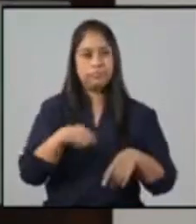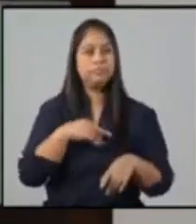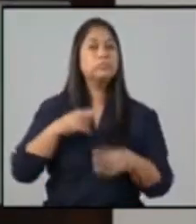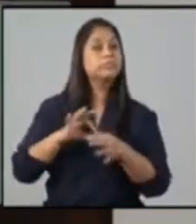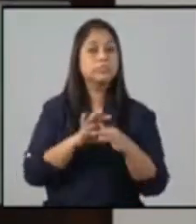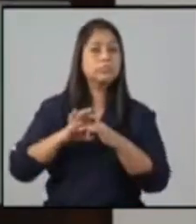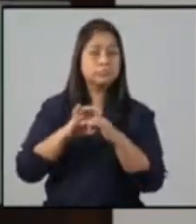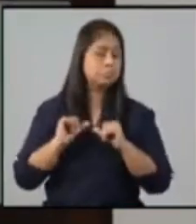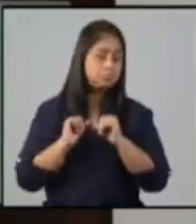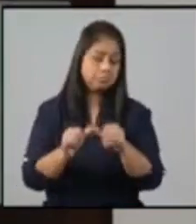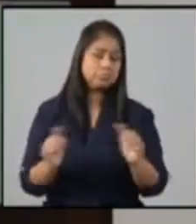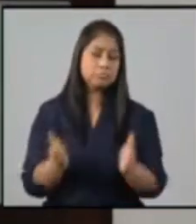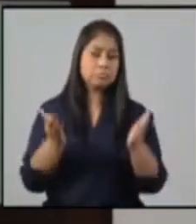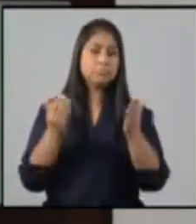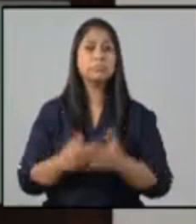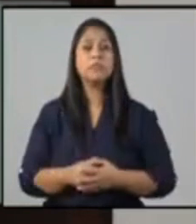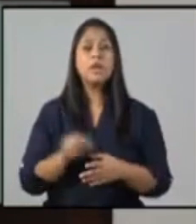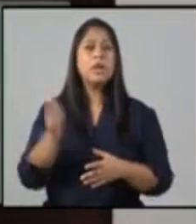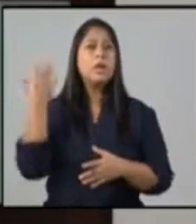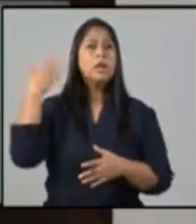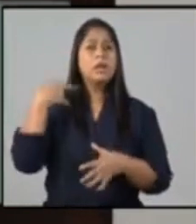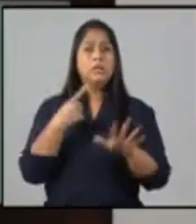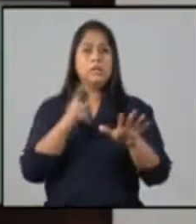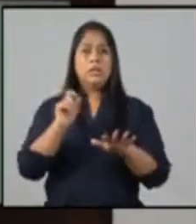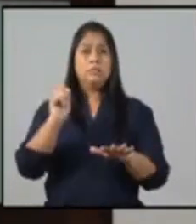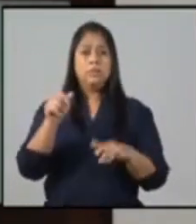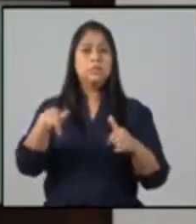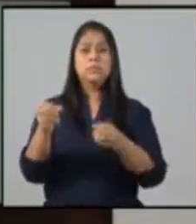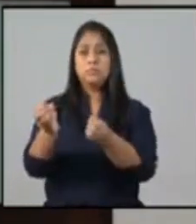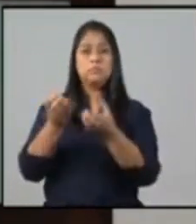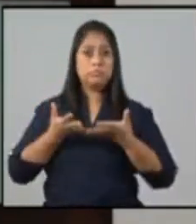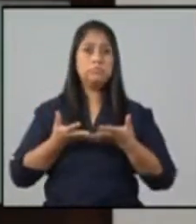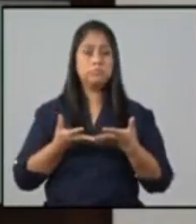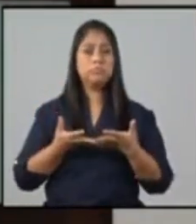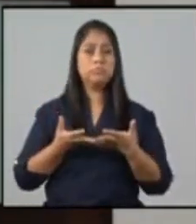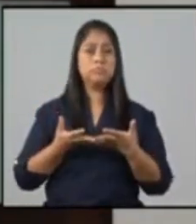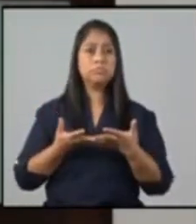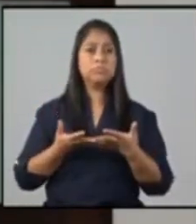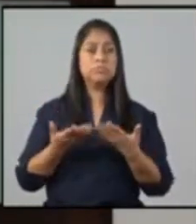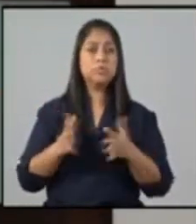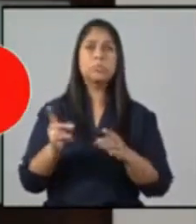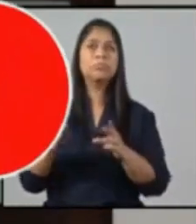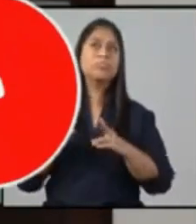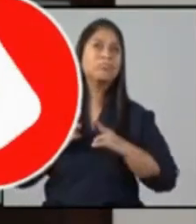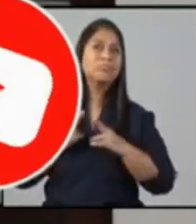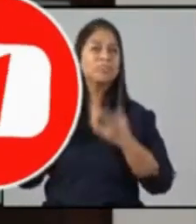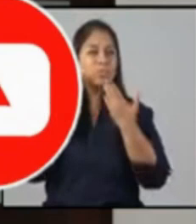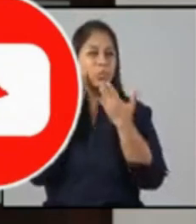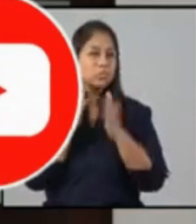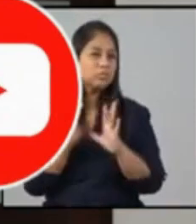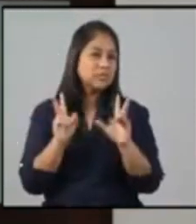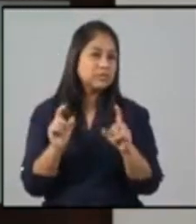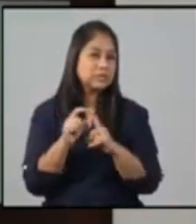momentos. Últimamente, en los últimos 6 meses nos han regalado regalado, no sé si es el buen término, nos han